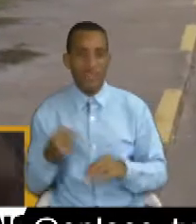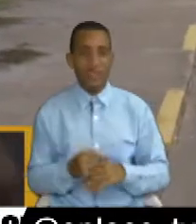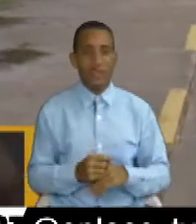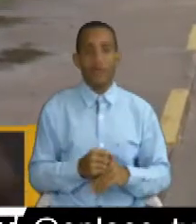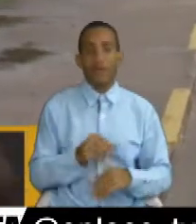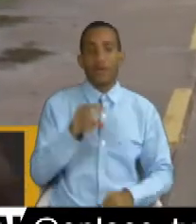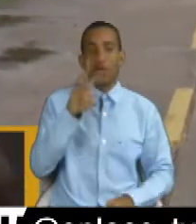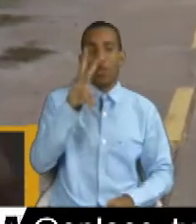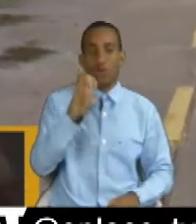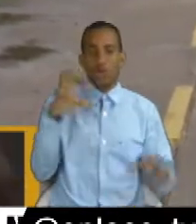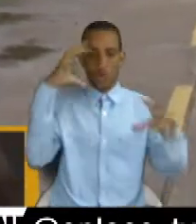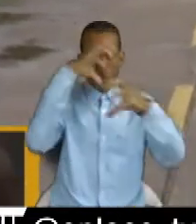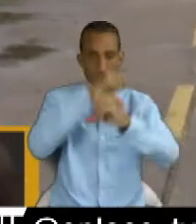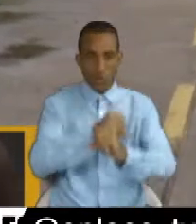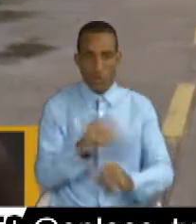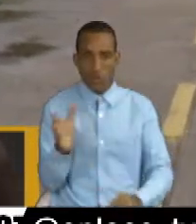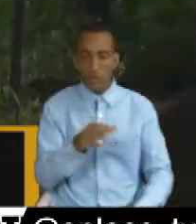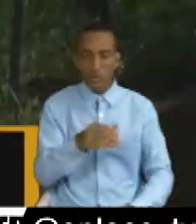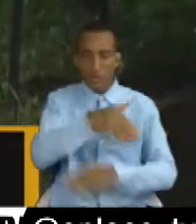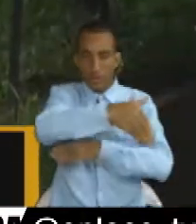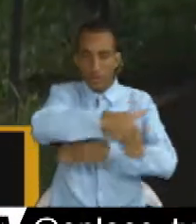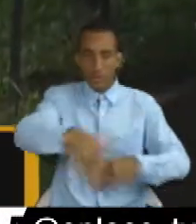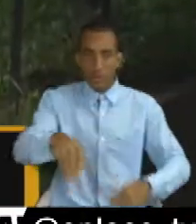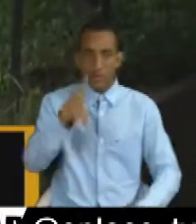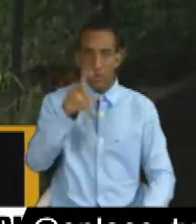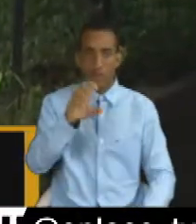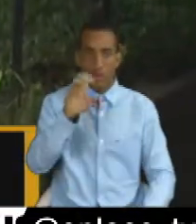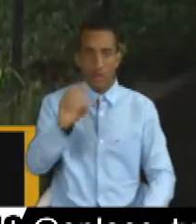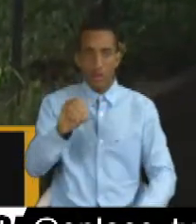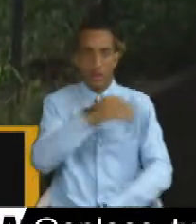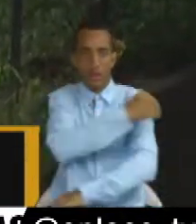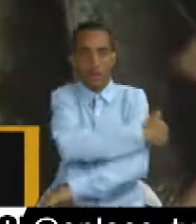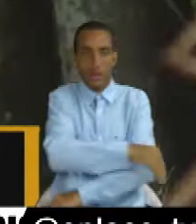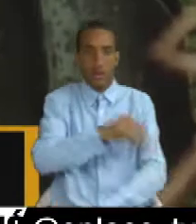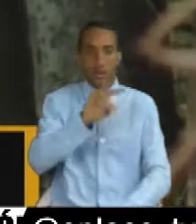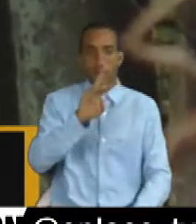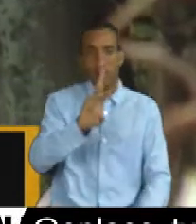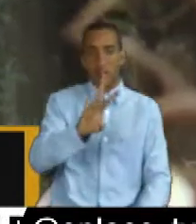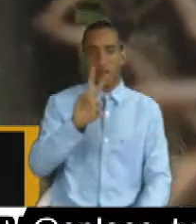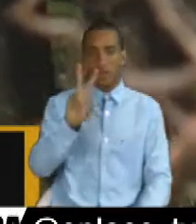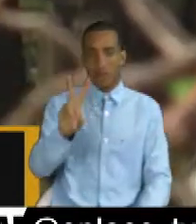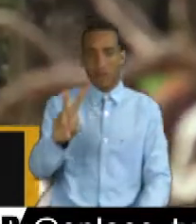noche, en la 60, con carrera 32A, no puede uno cruzar,